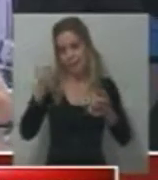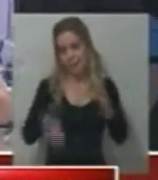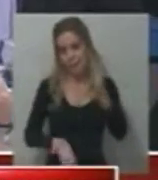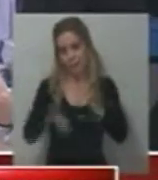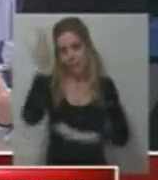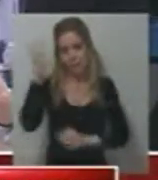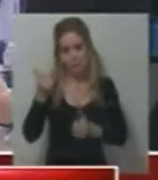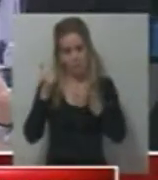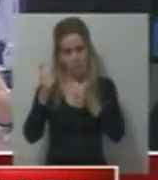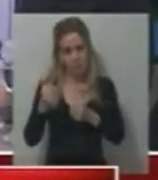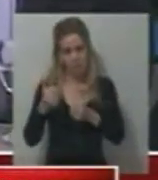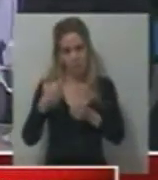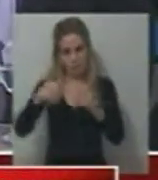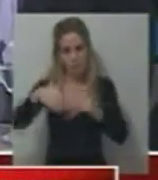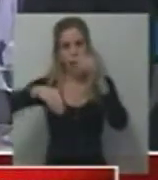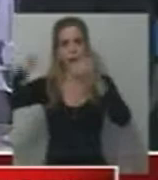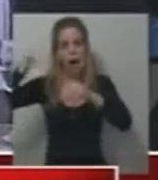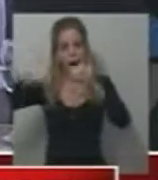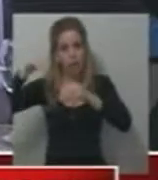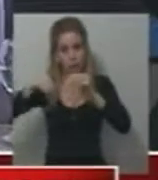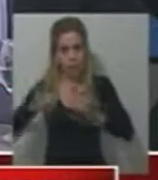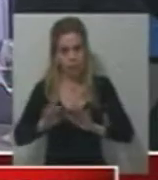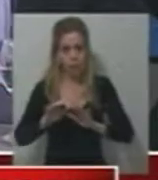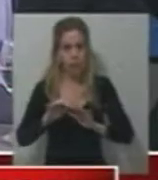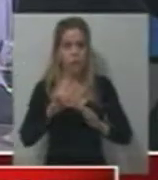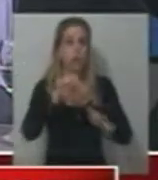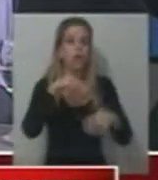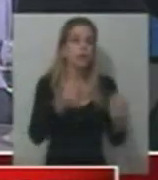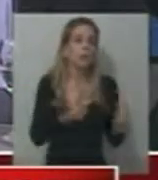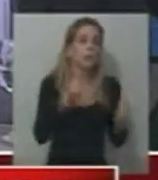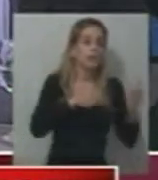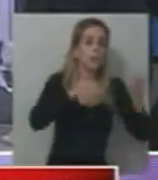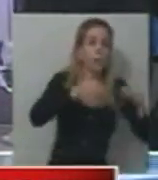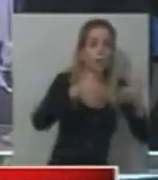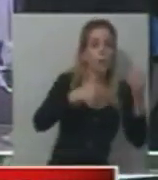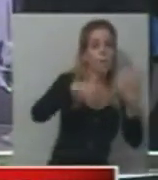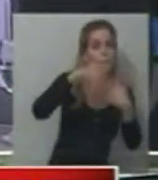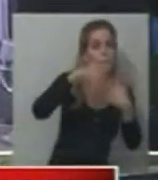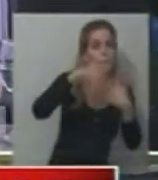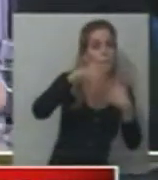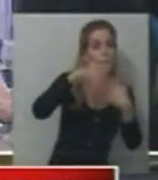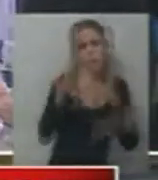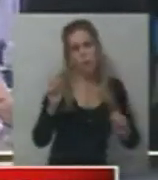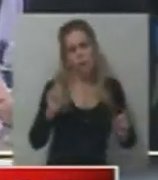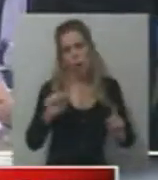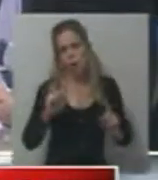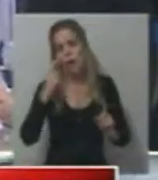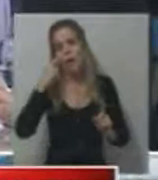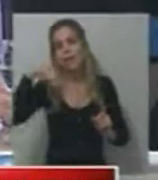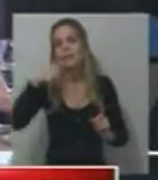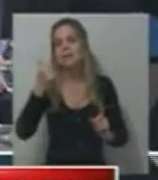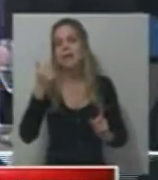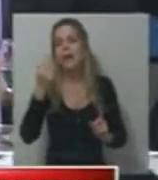imagen positiva y baje la negativa. ¿Eso se traduce en votos? No necesariamente. Venía subiendo Insaurralde, apareció el